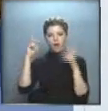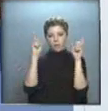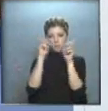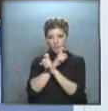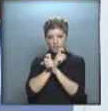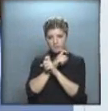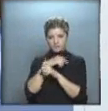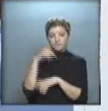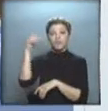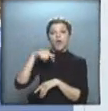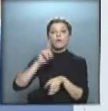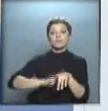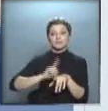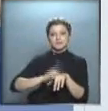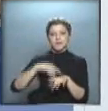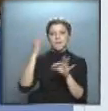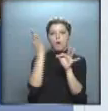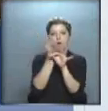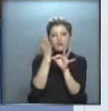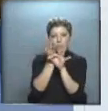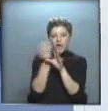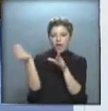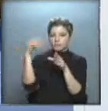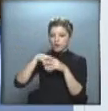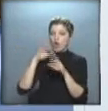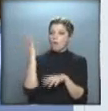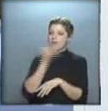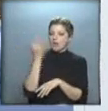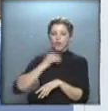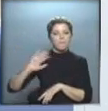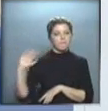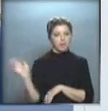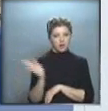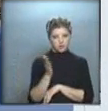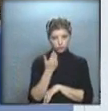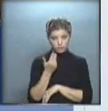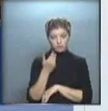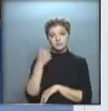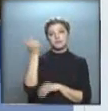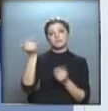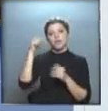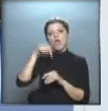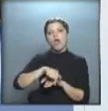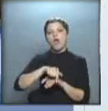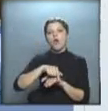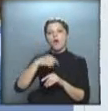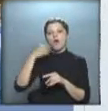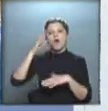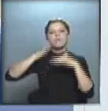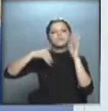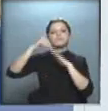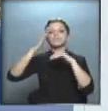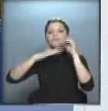Estamos en una época histórica de una escuela masiva, obligatoria para todos. ¿Y cómo estamos construyendo